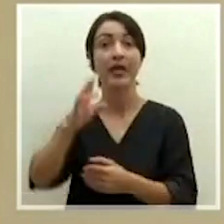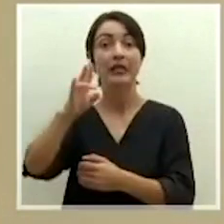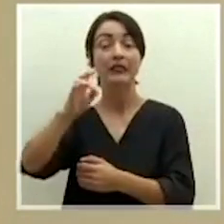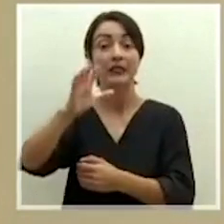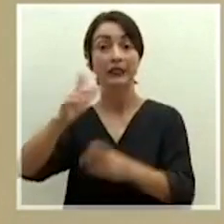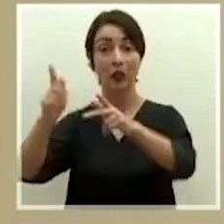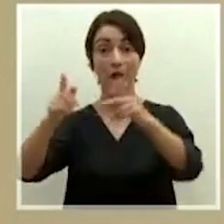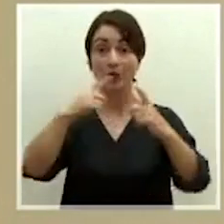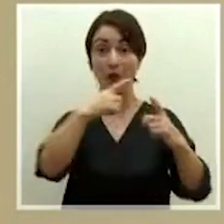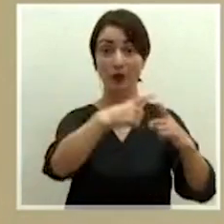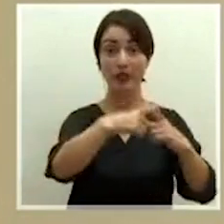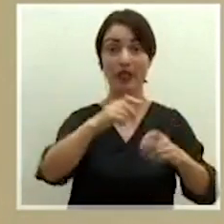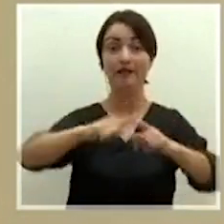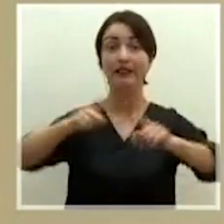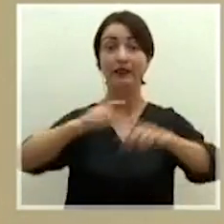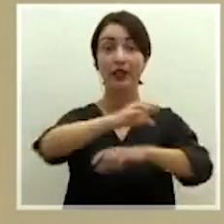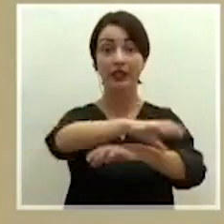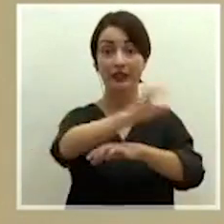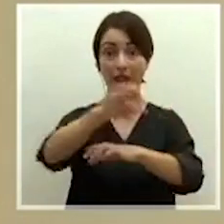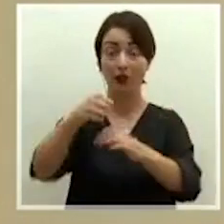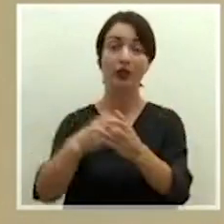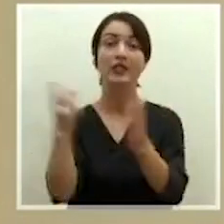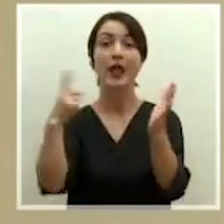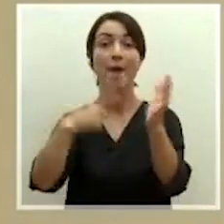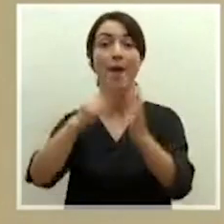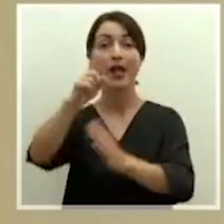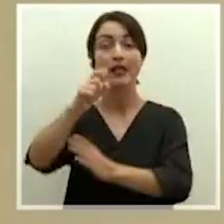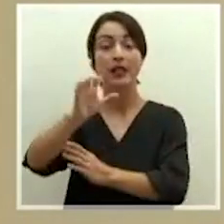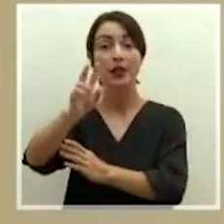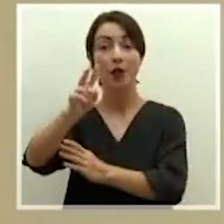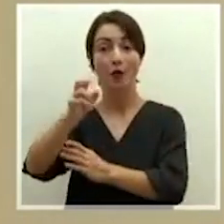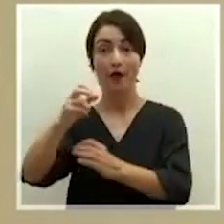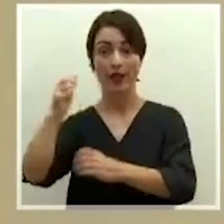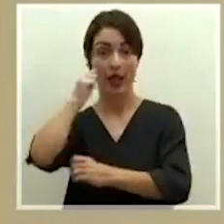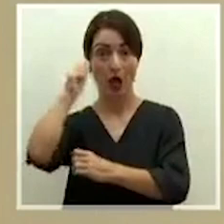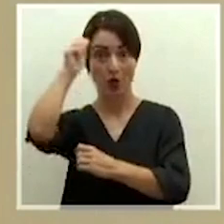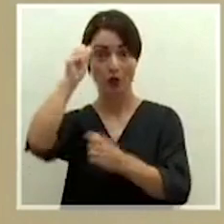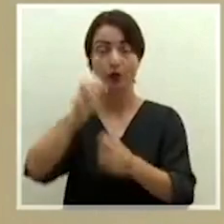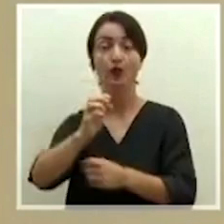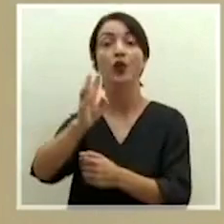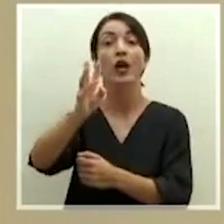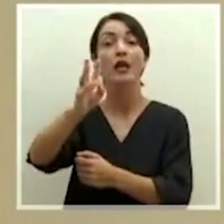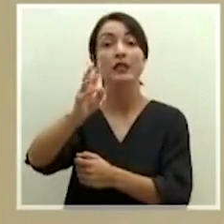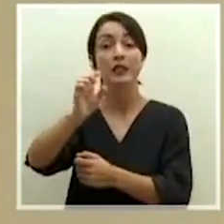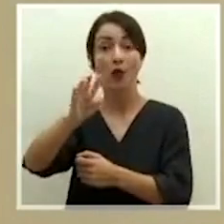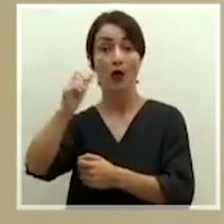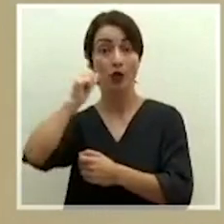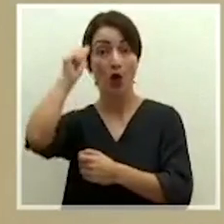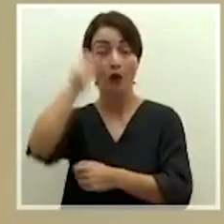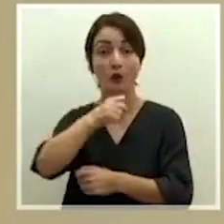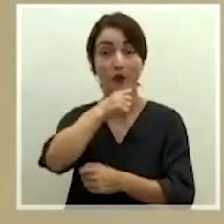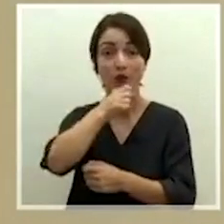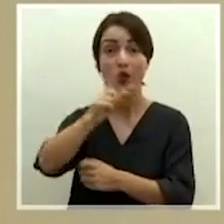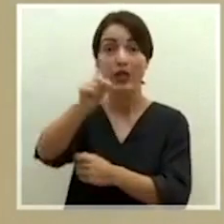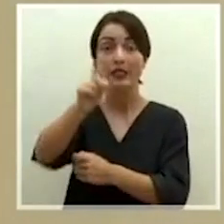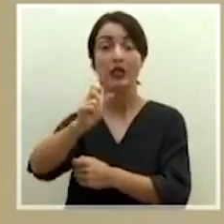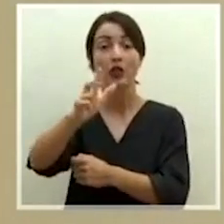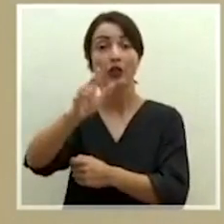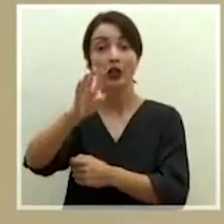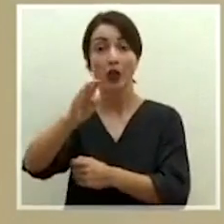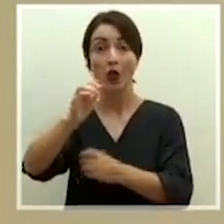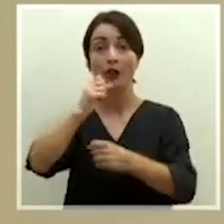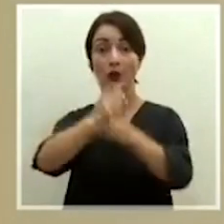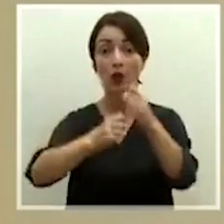cantones. Por edad tenemos 1.120 adultos, 64 adultos mayores y 134 menores de